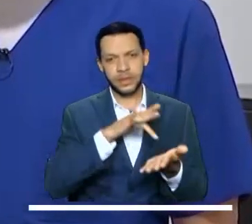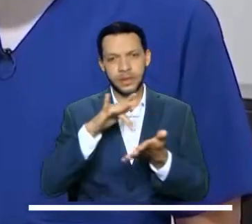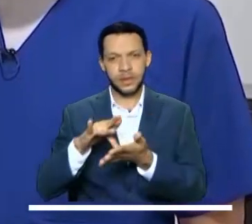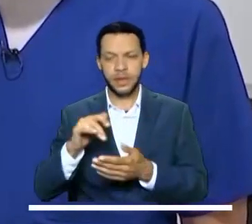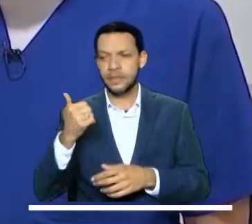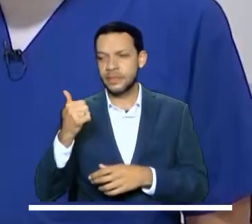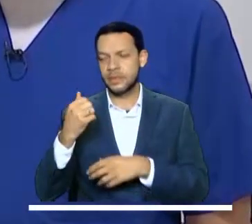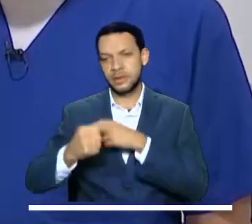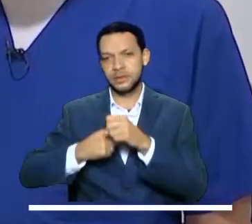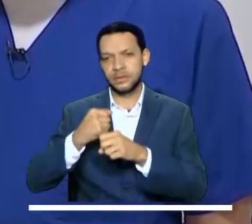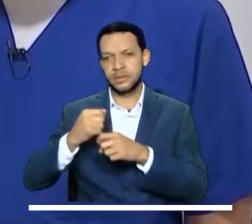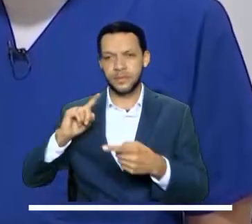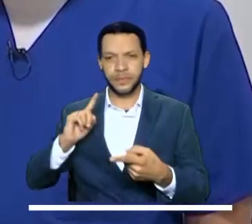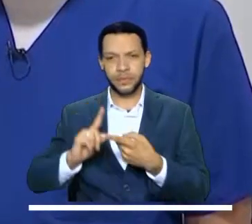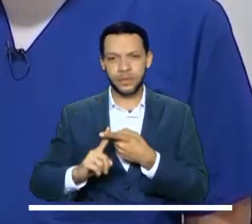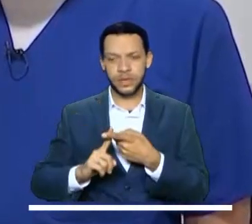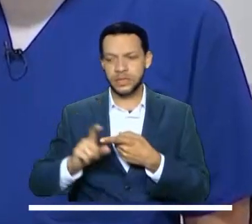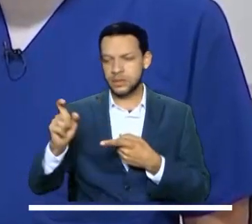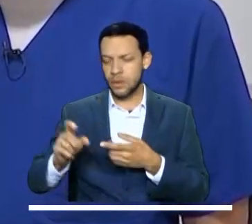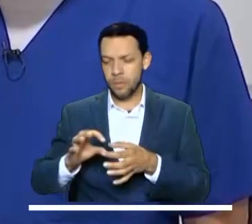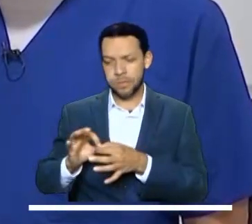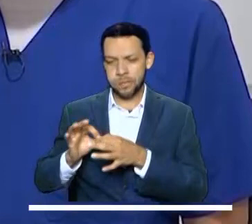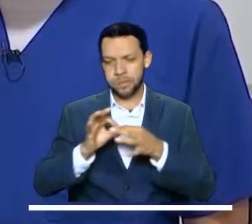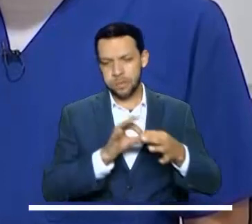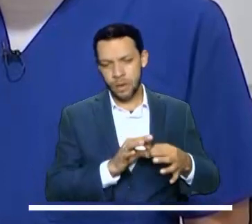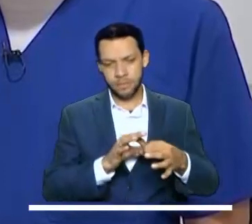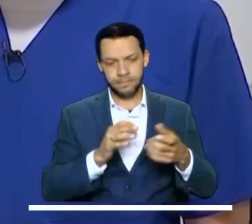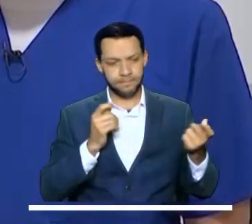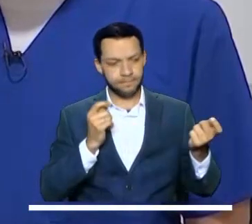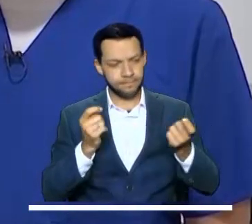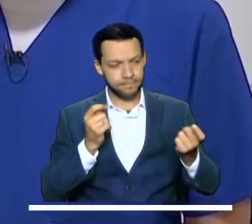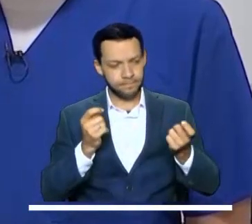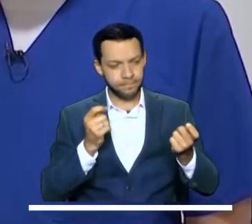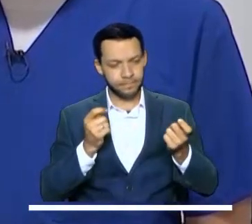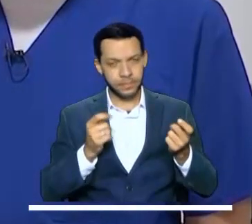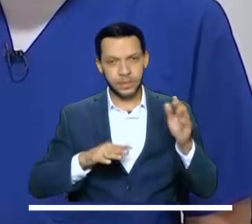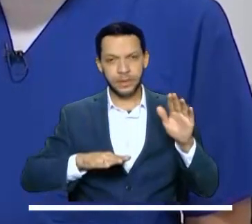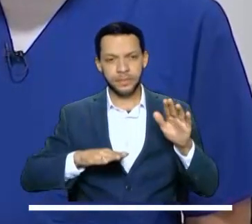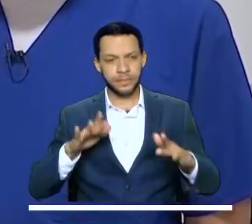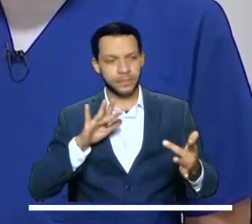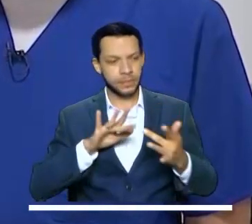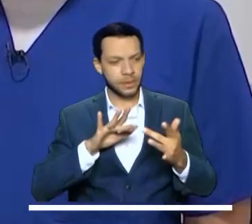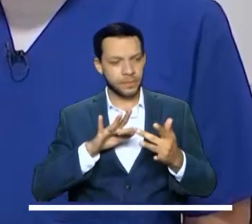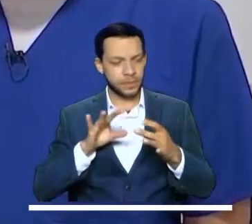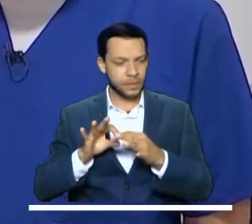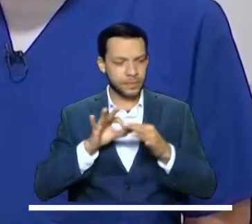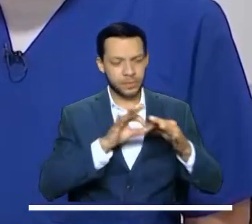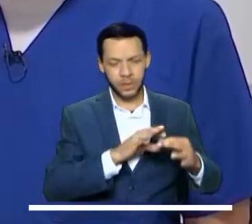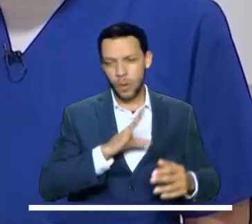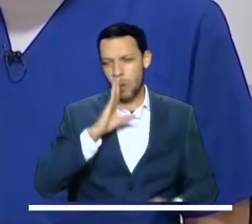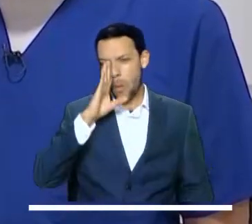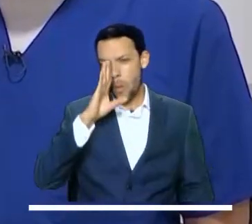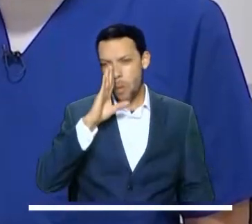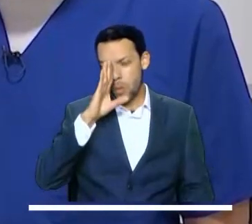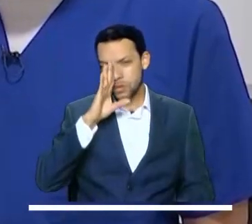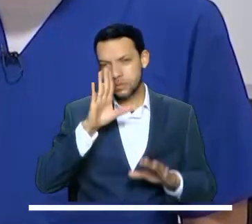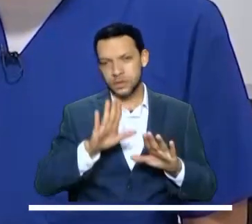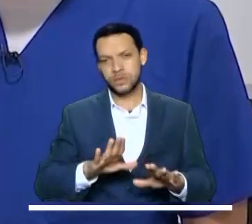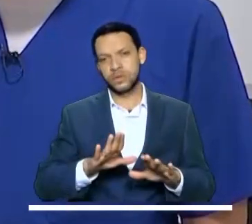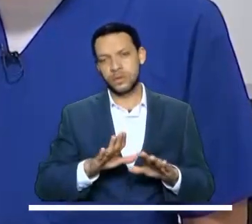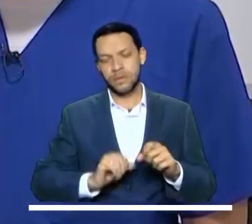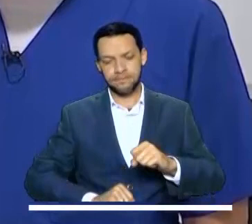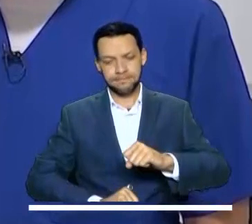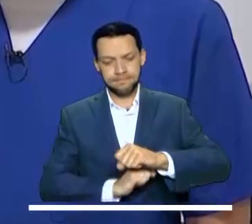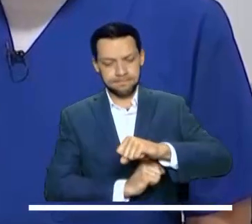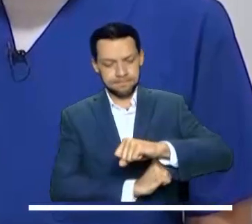años apoyándonos en los parques de la salud en Dos Quebradas y en Pereira. Y ha sido un soporte muy importante